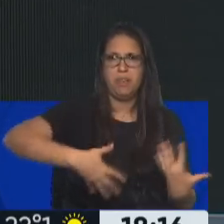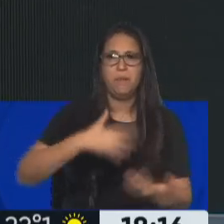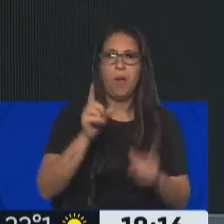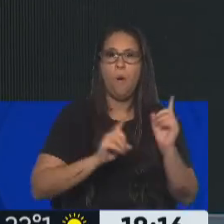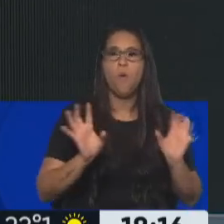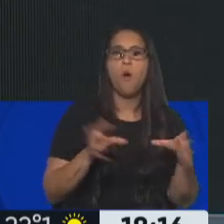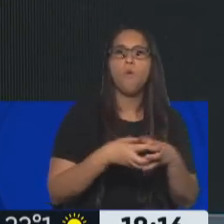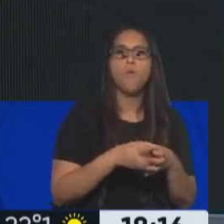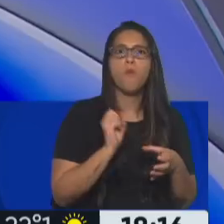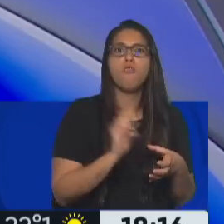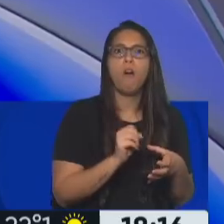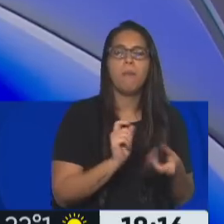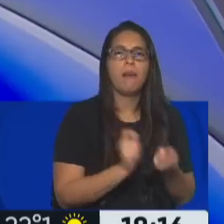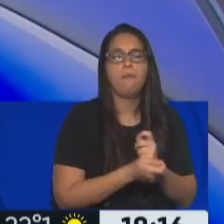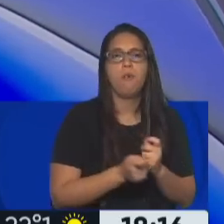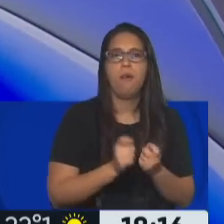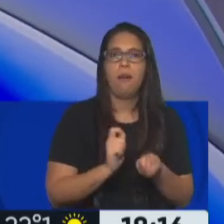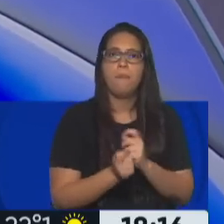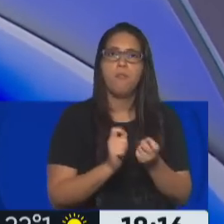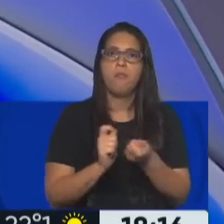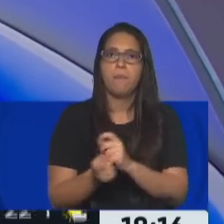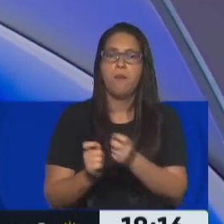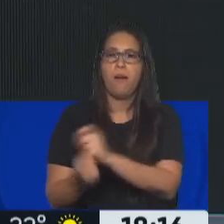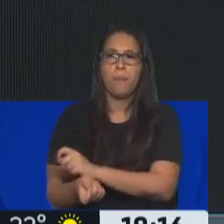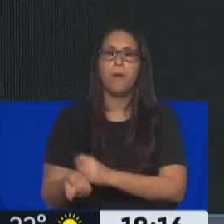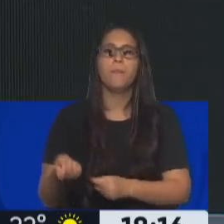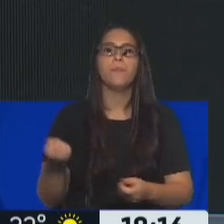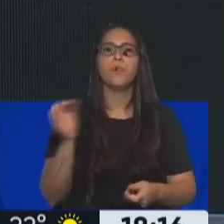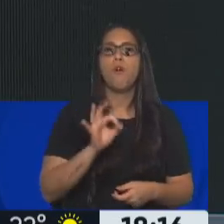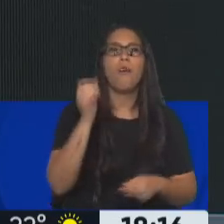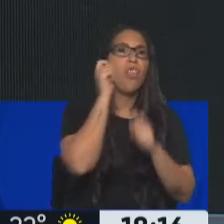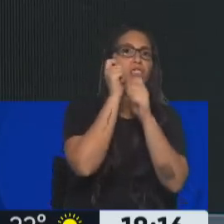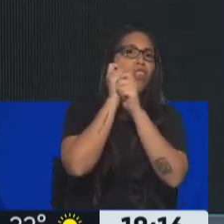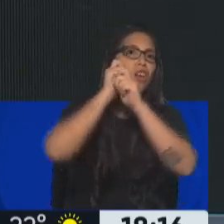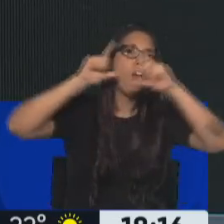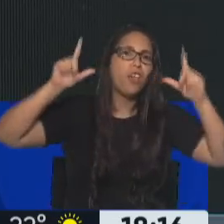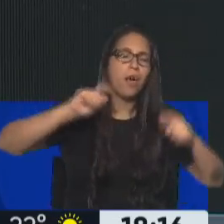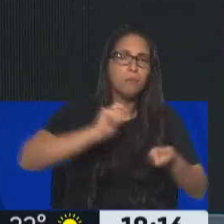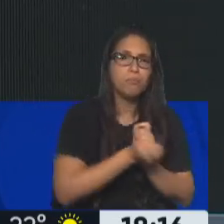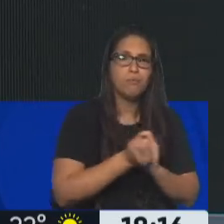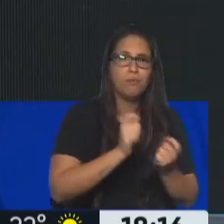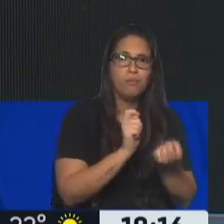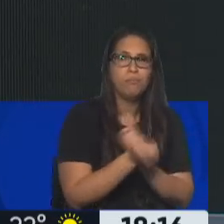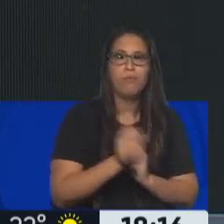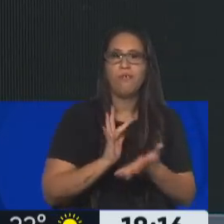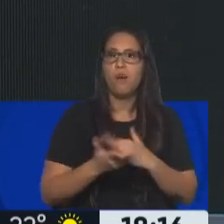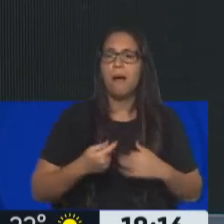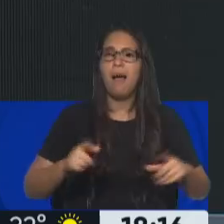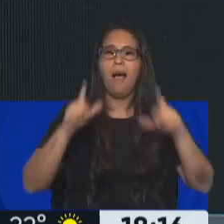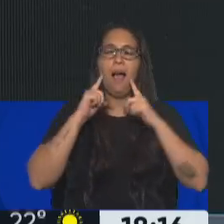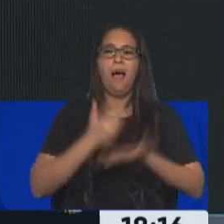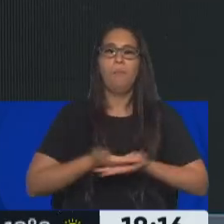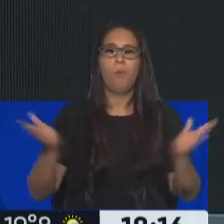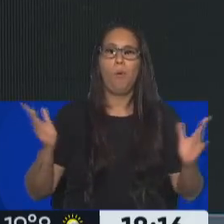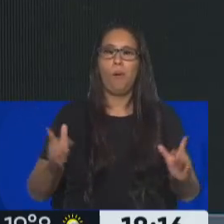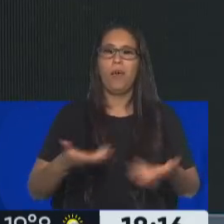de afiliación, e incluso han virado en sus intereses y en su ideología sus plataformas, y cómo se presentan